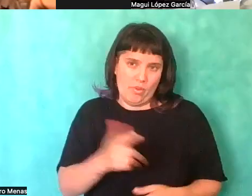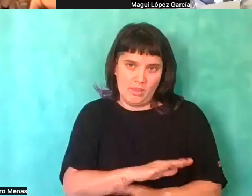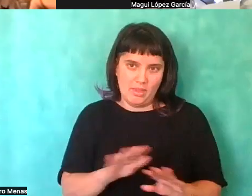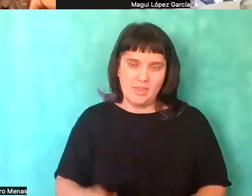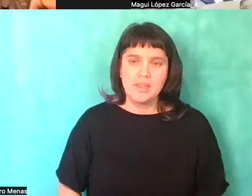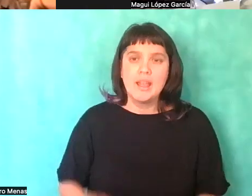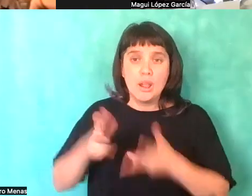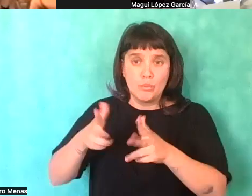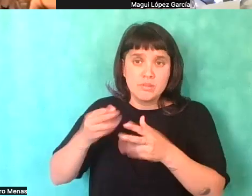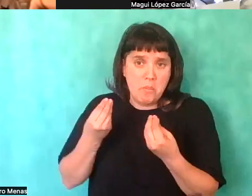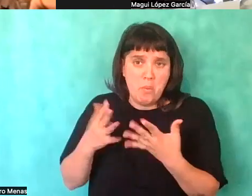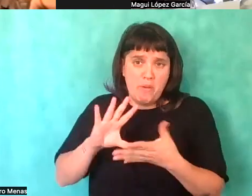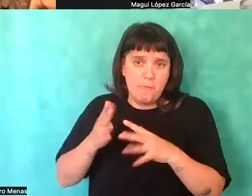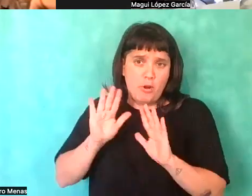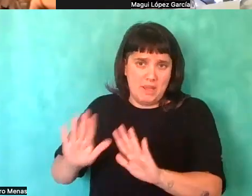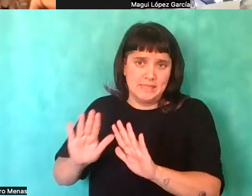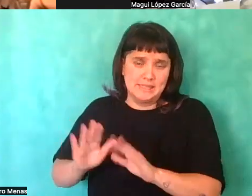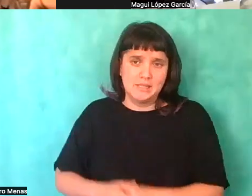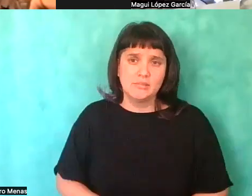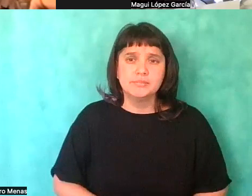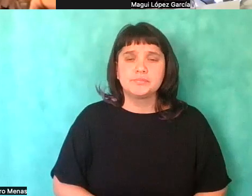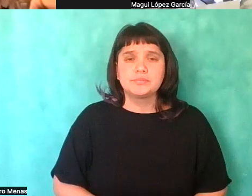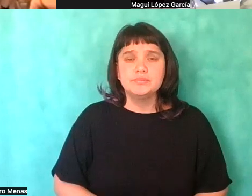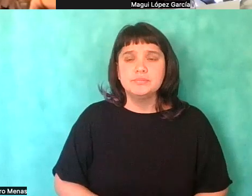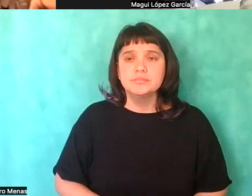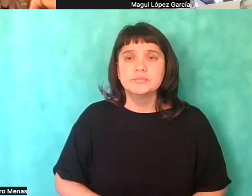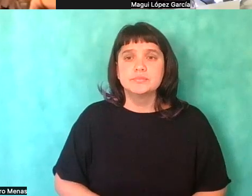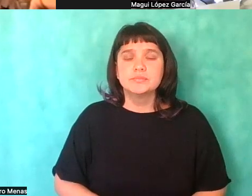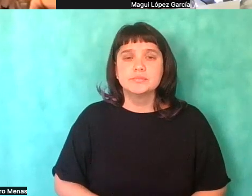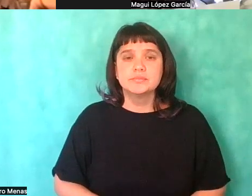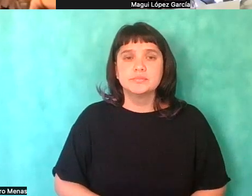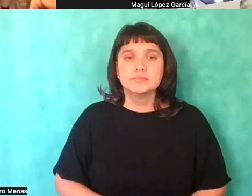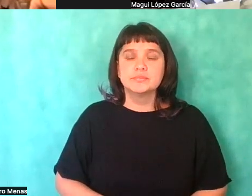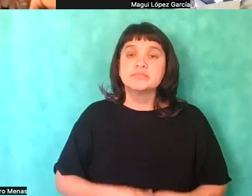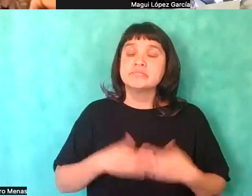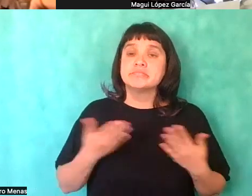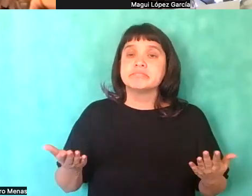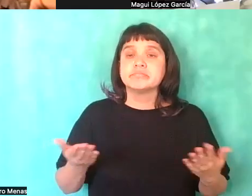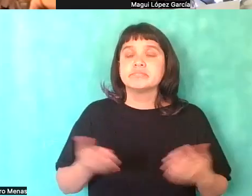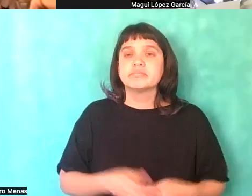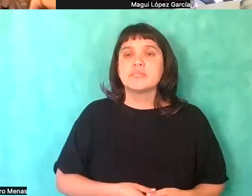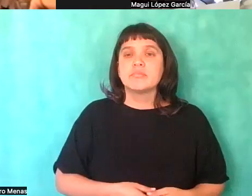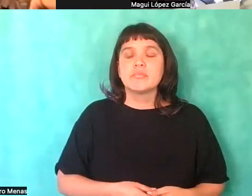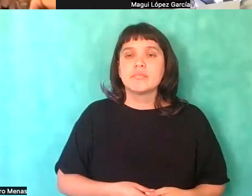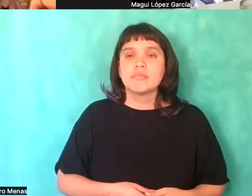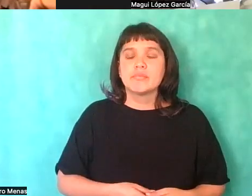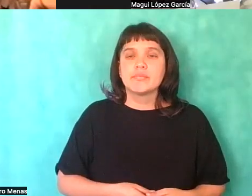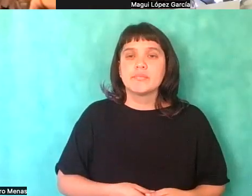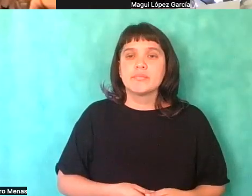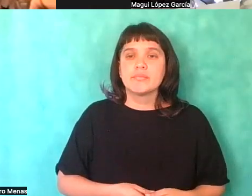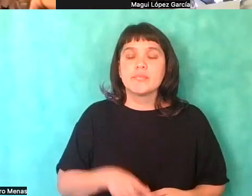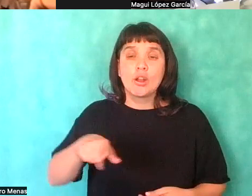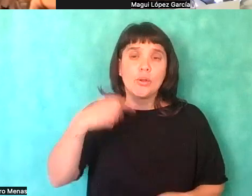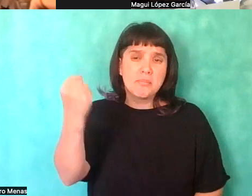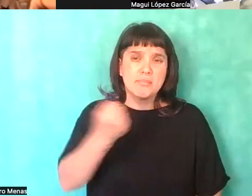sin artículos perfectamente bien, no hace falta que yo se lo agregue, ¿sí? Entonces, bueno, por eso también es tan importante